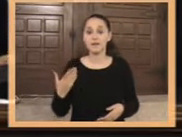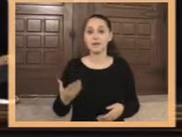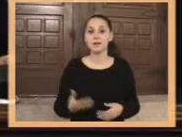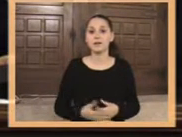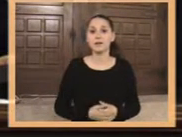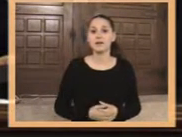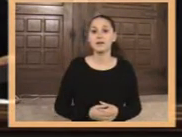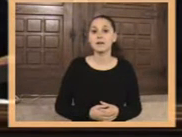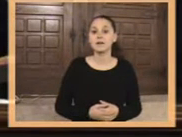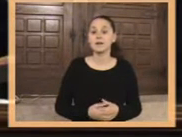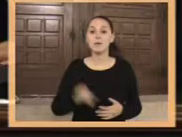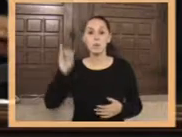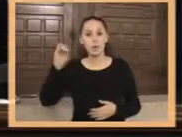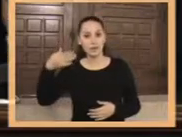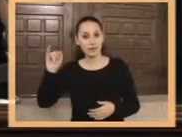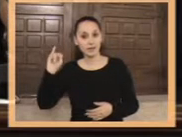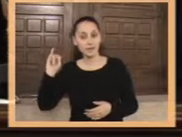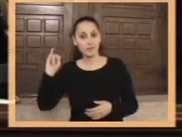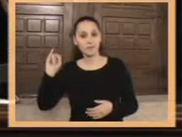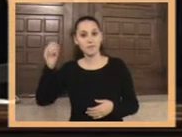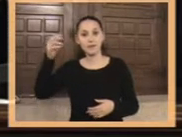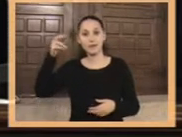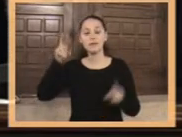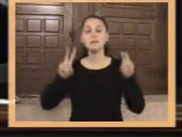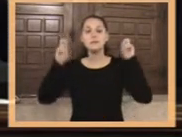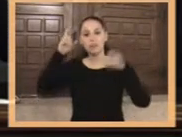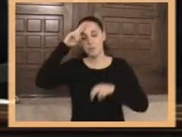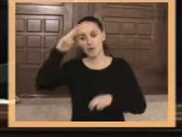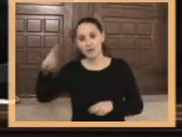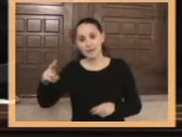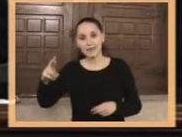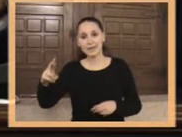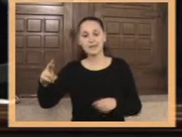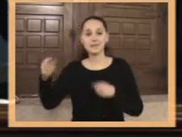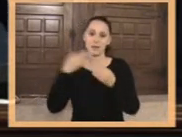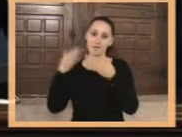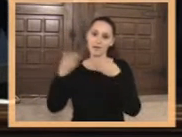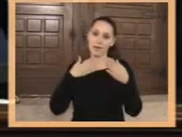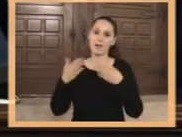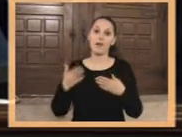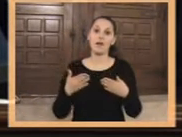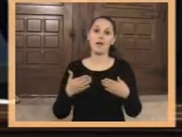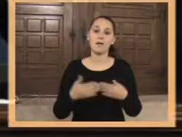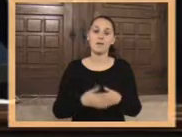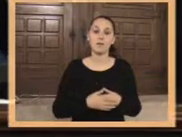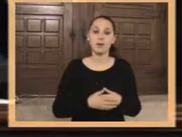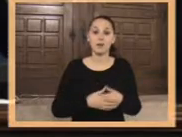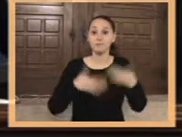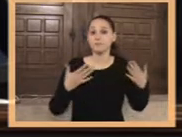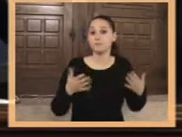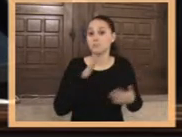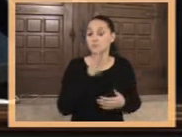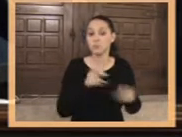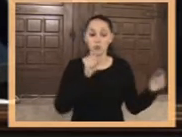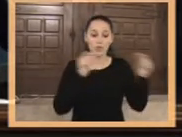IBI de la Iglesia, con el fin de trasladar el debate a otro lugar, cuando el debate no lo genera el PP,